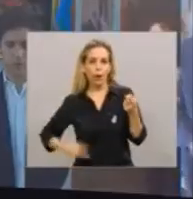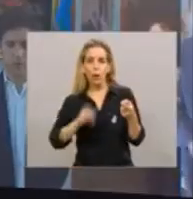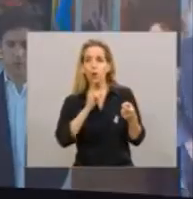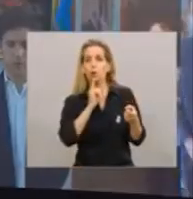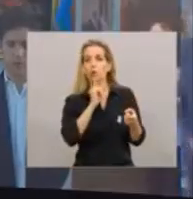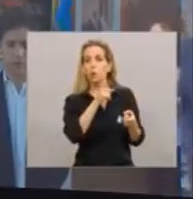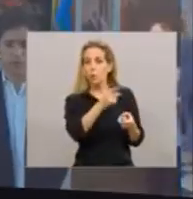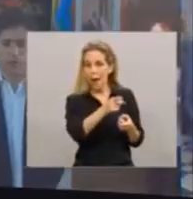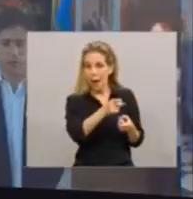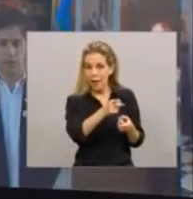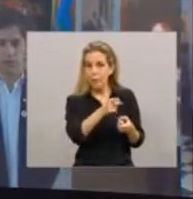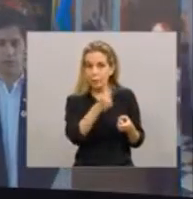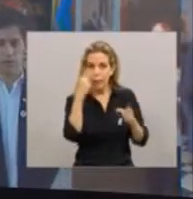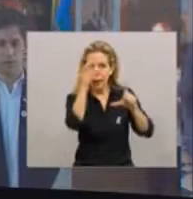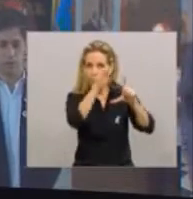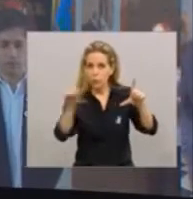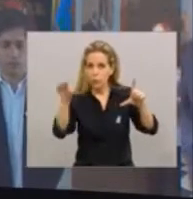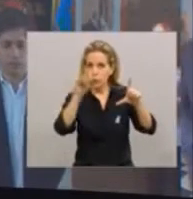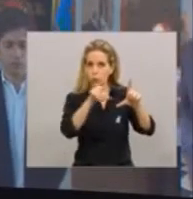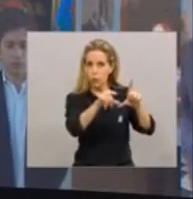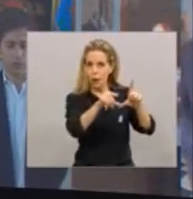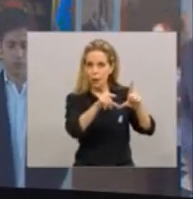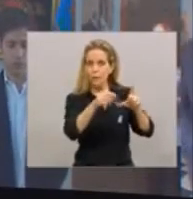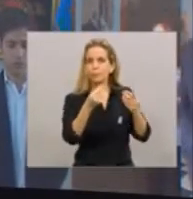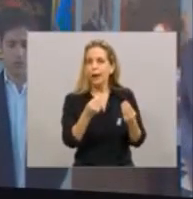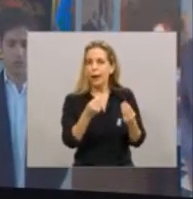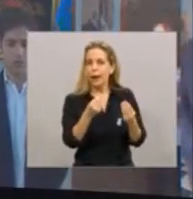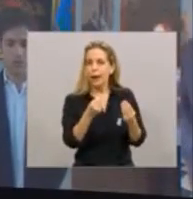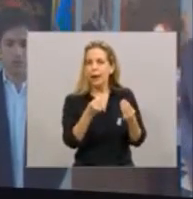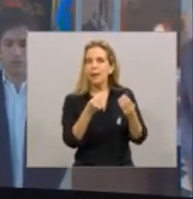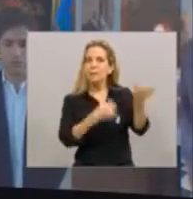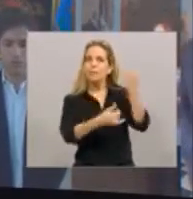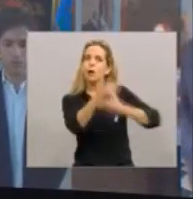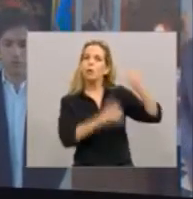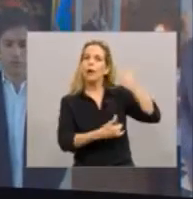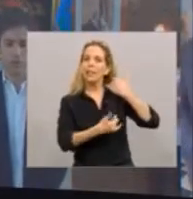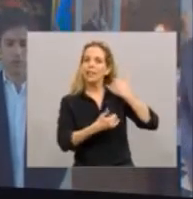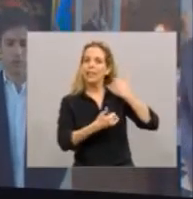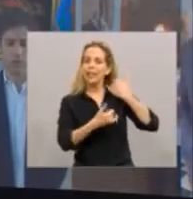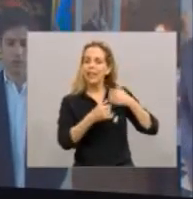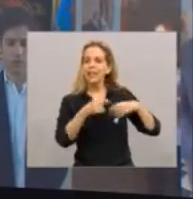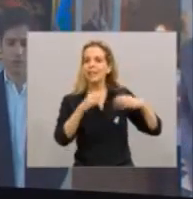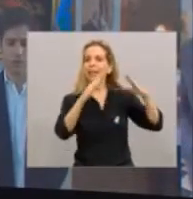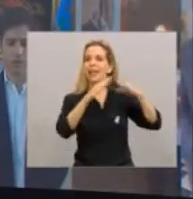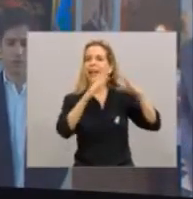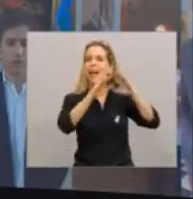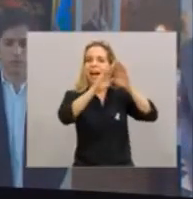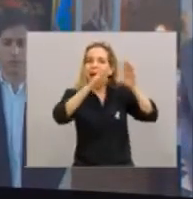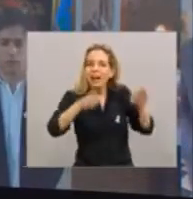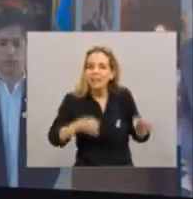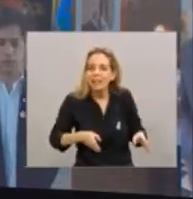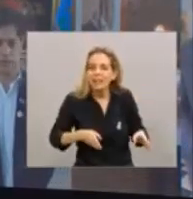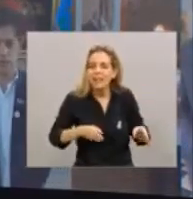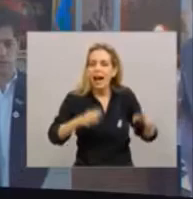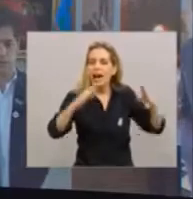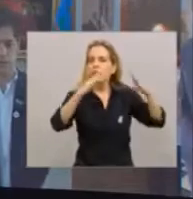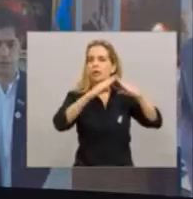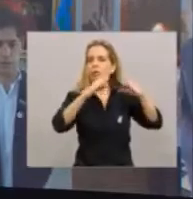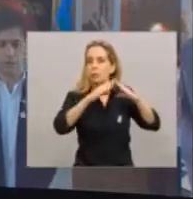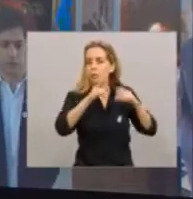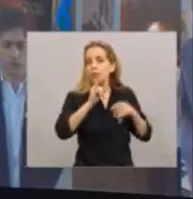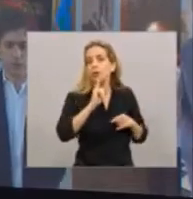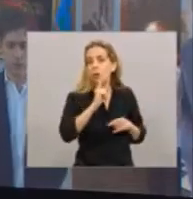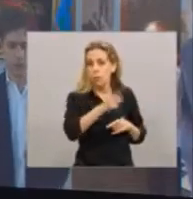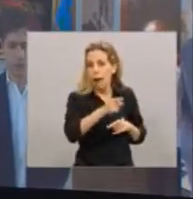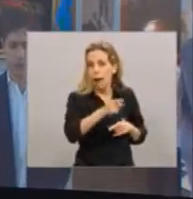que nos cuente desde aquella casita tan grande para la historia de los